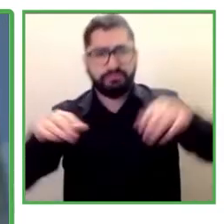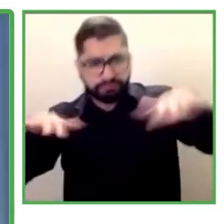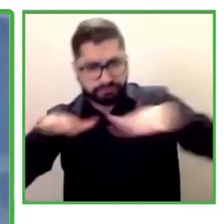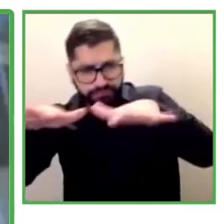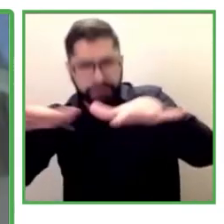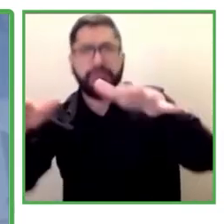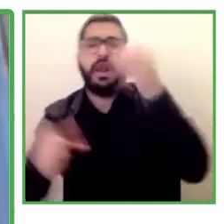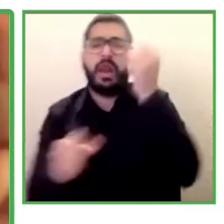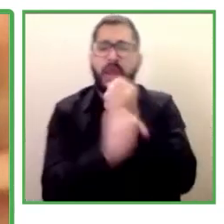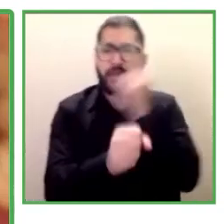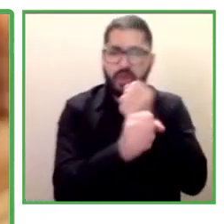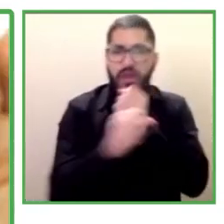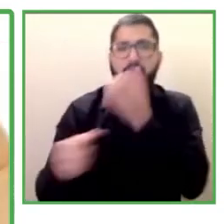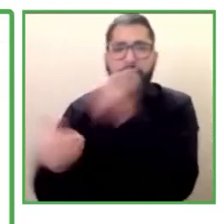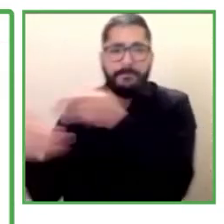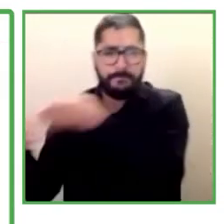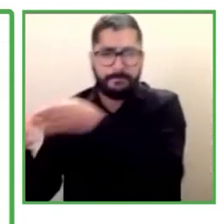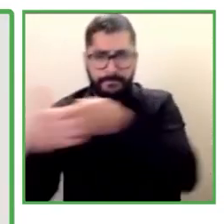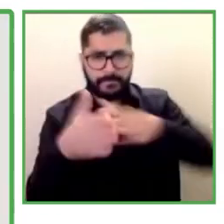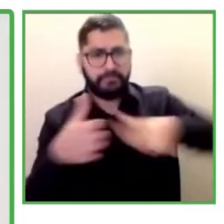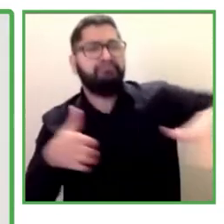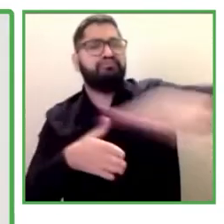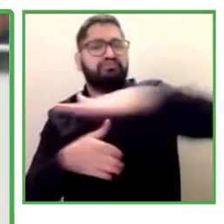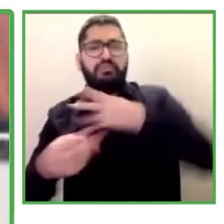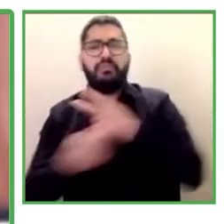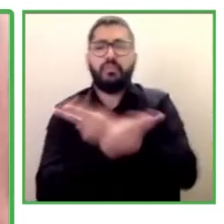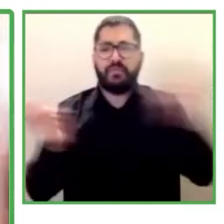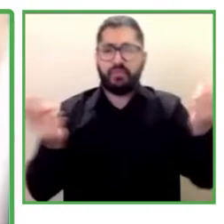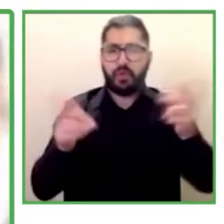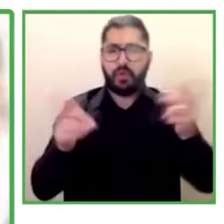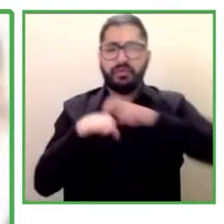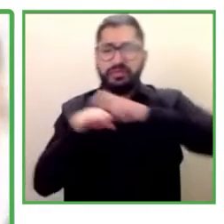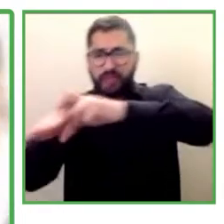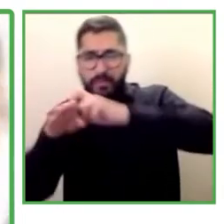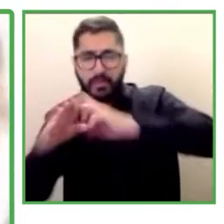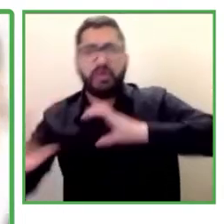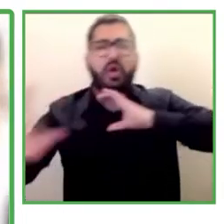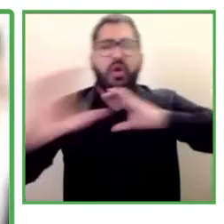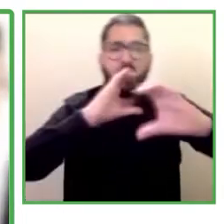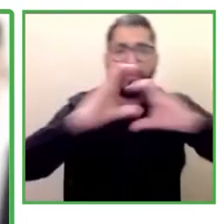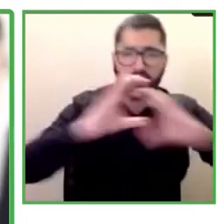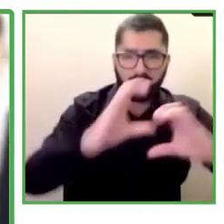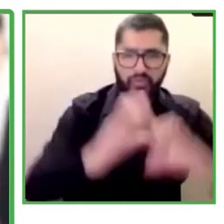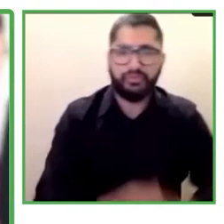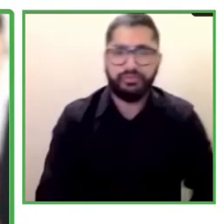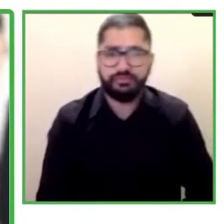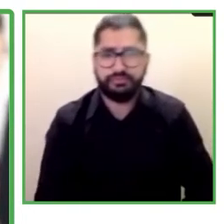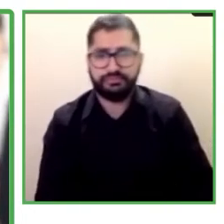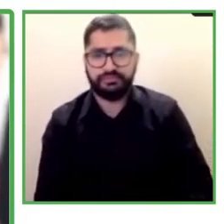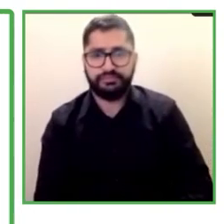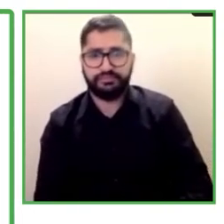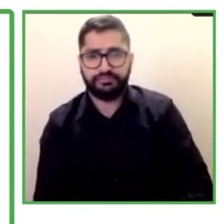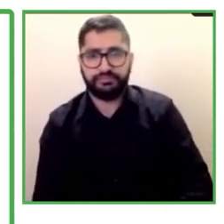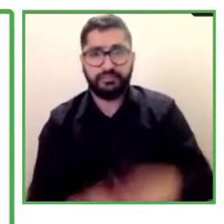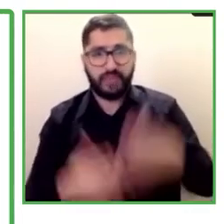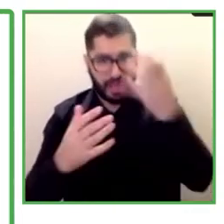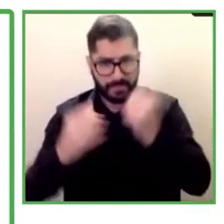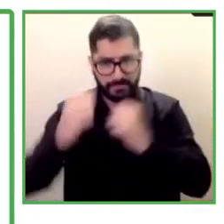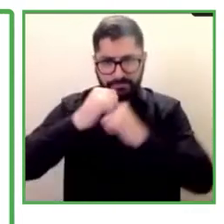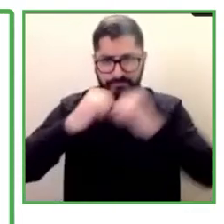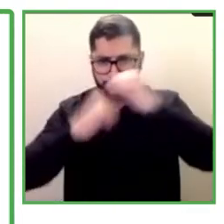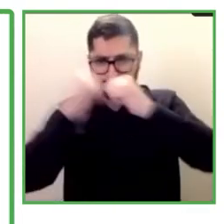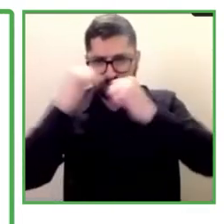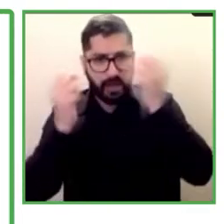transporte, la comunicación, la ausencia marcada de articulación entre quienes intervienen en los procesos de inclusión, fueron algunas de las razones